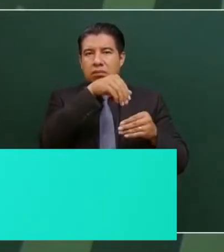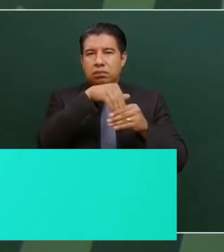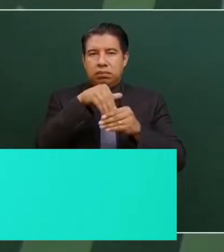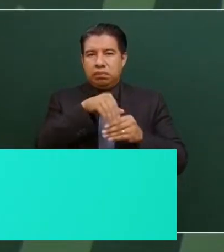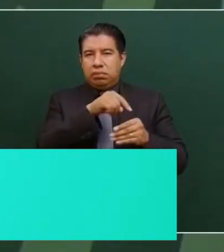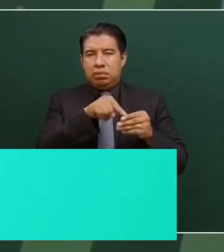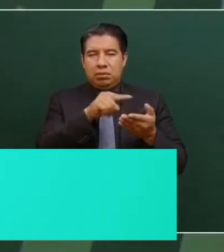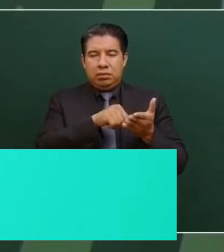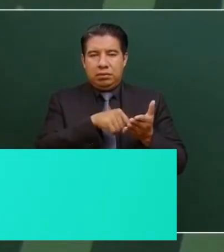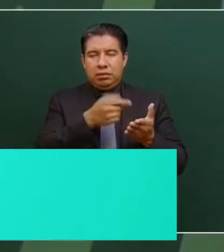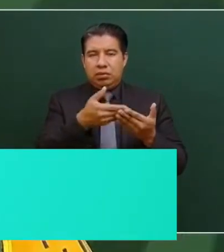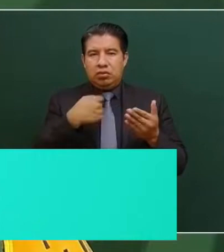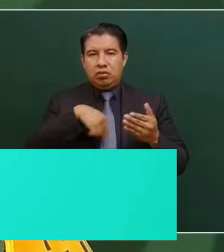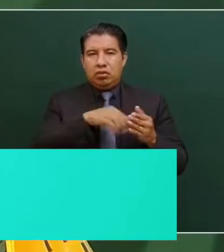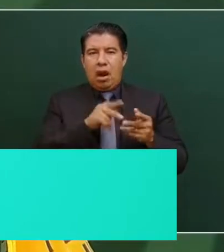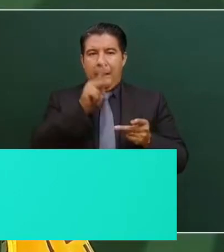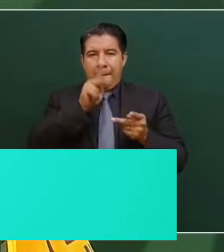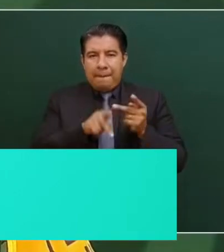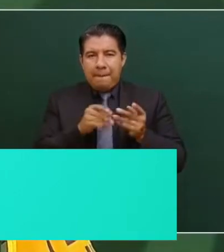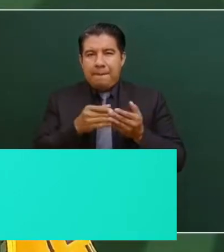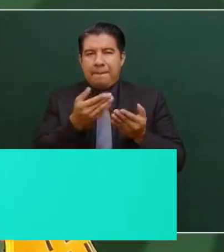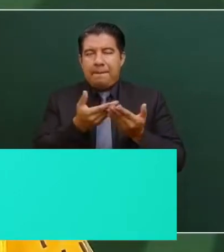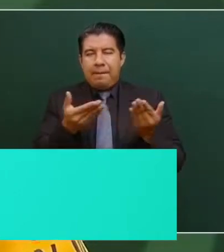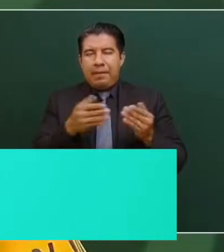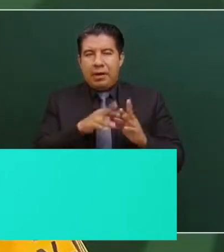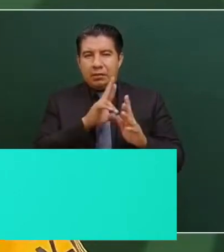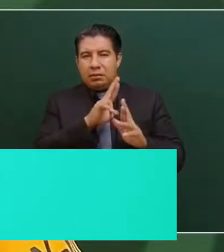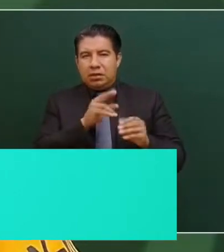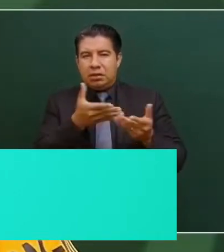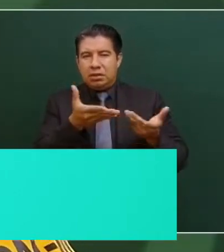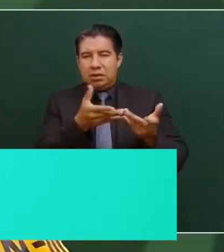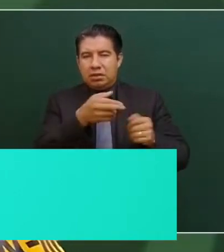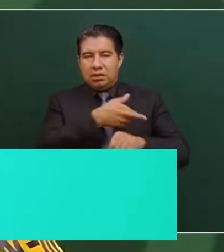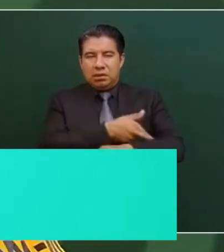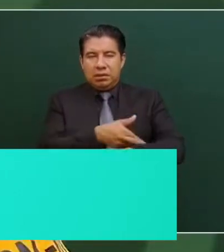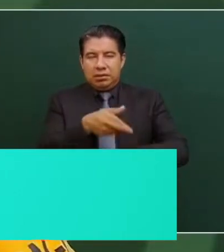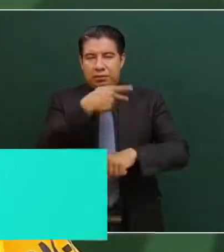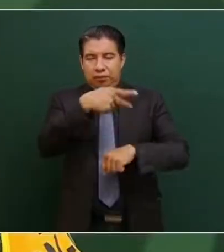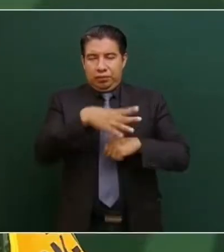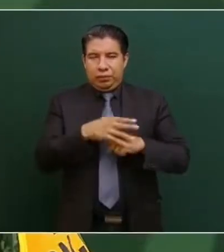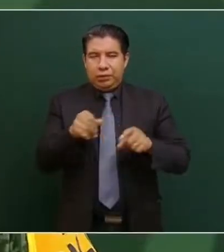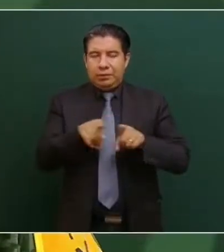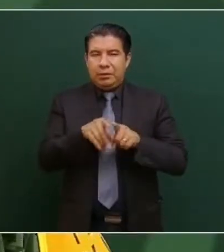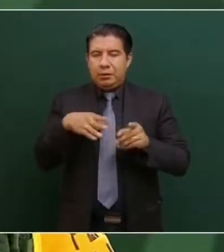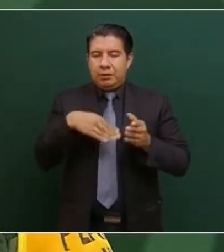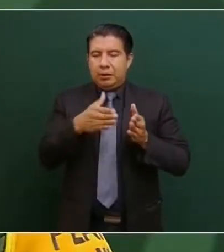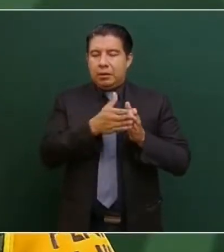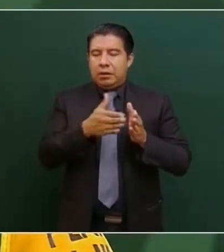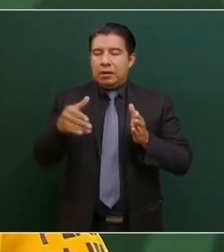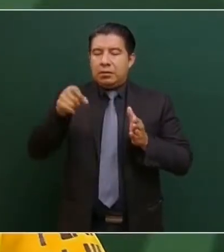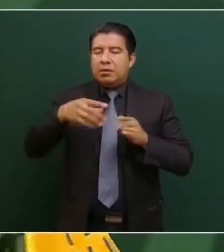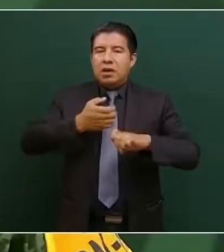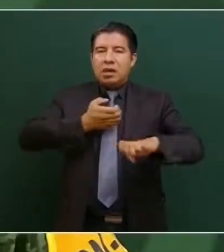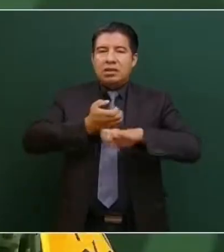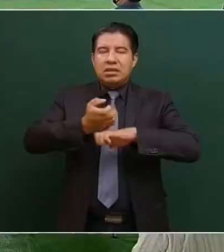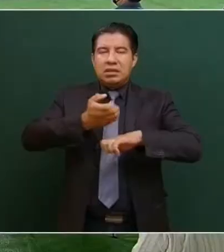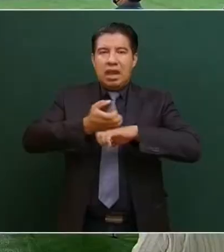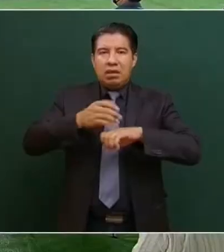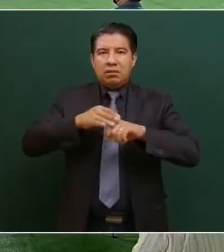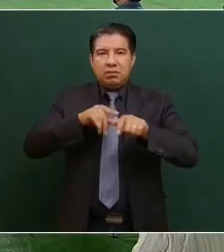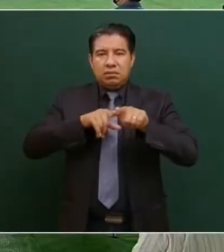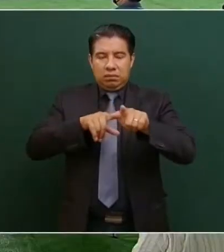actividad de la distribución de aquí en el estado sobre estos enseres domésticos.